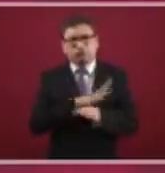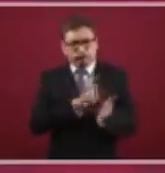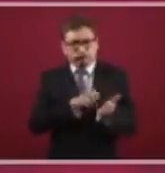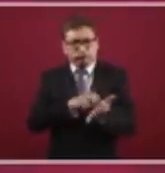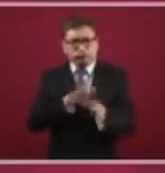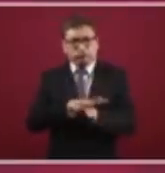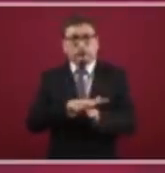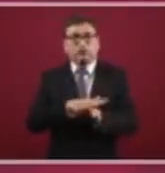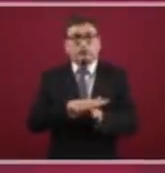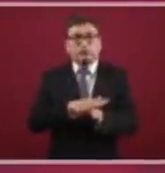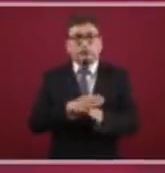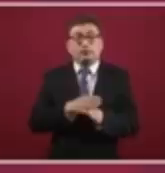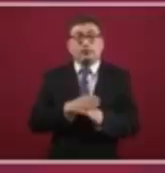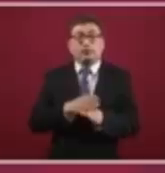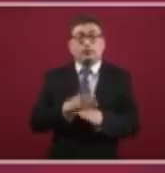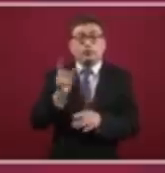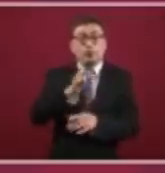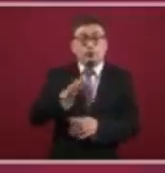adelante